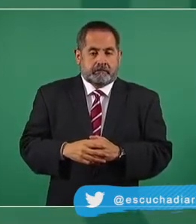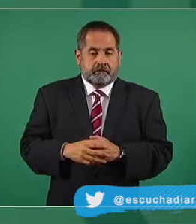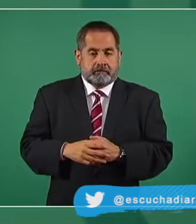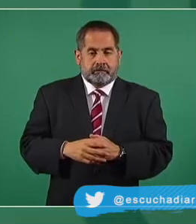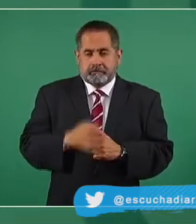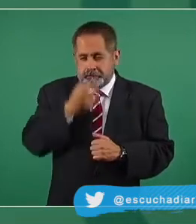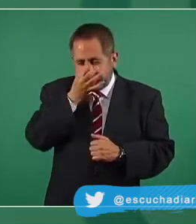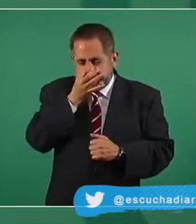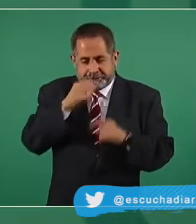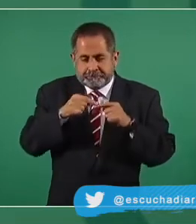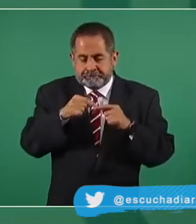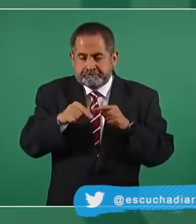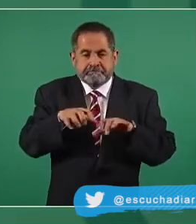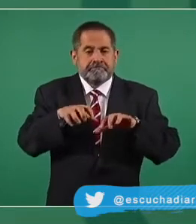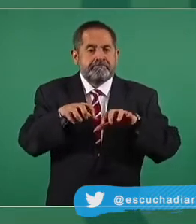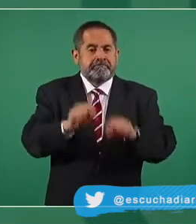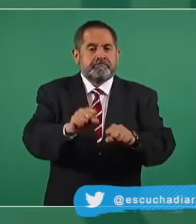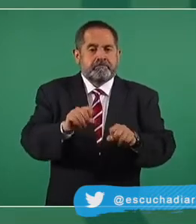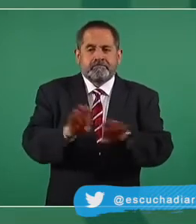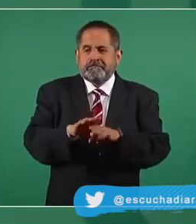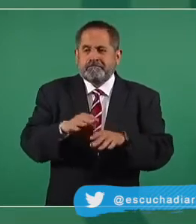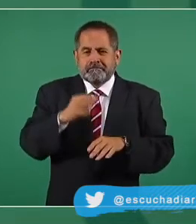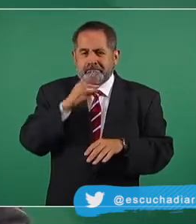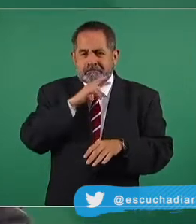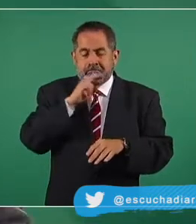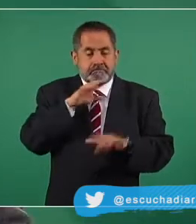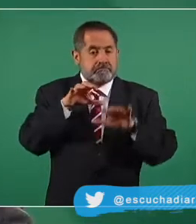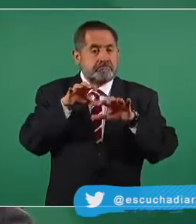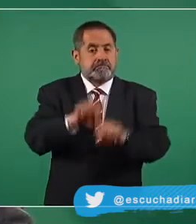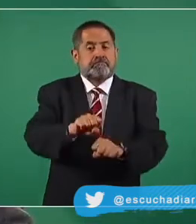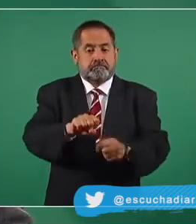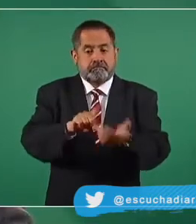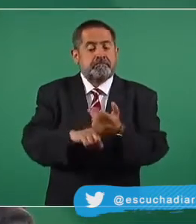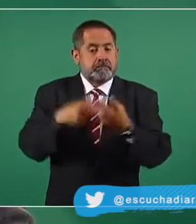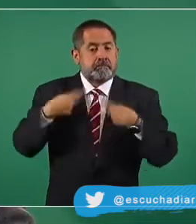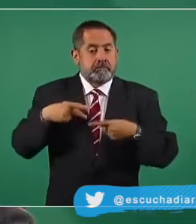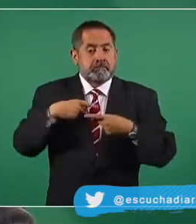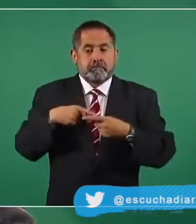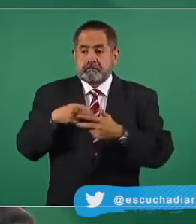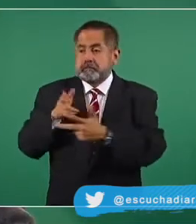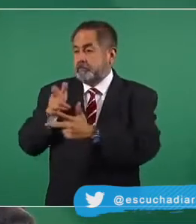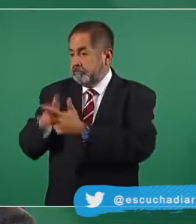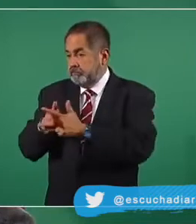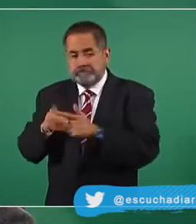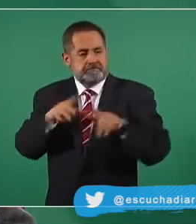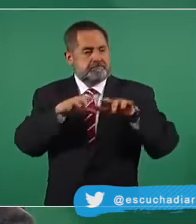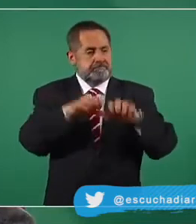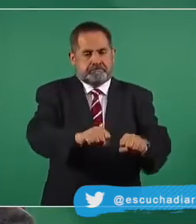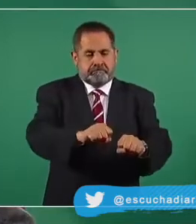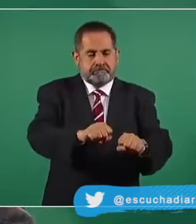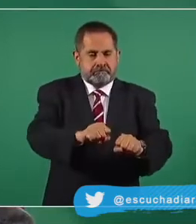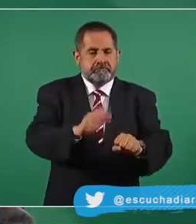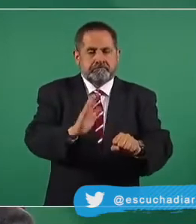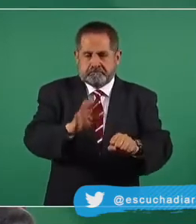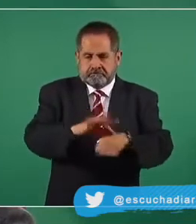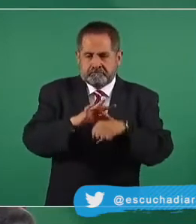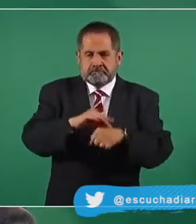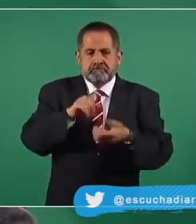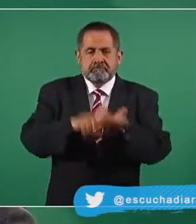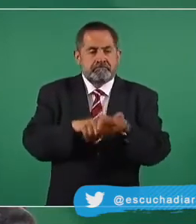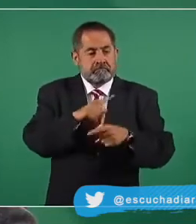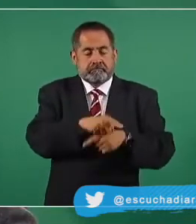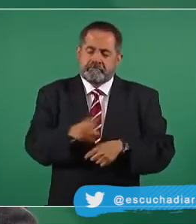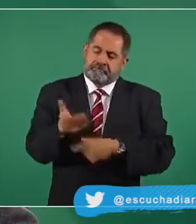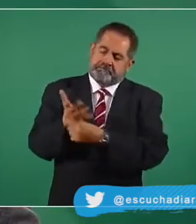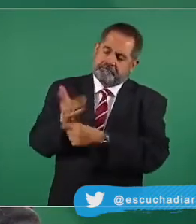al instante, con muy poco tiempo, detuvo a los autores materiales, a quien